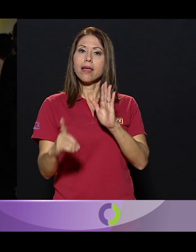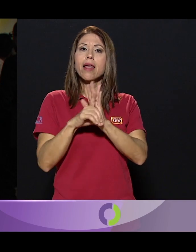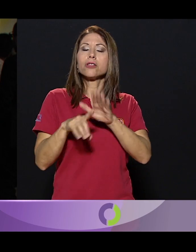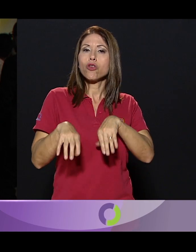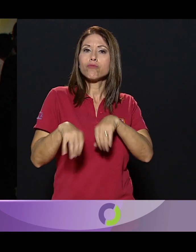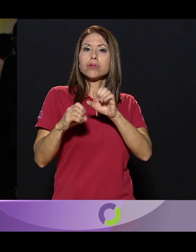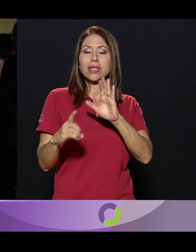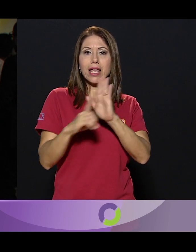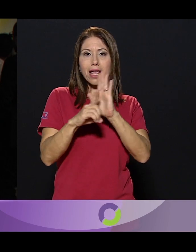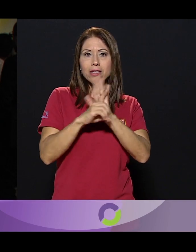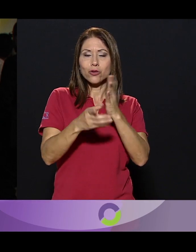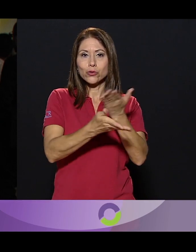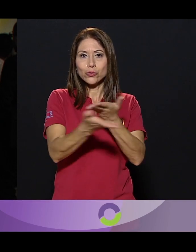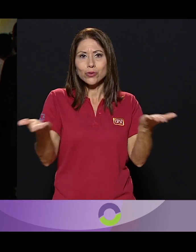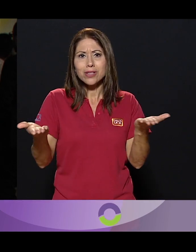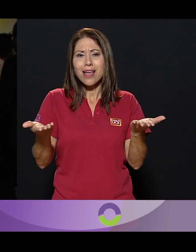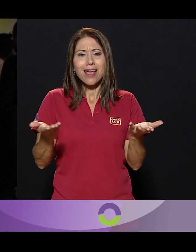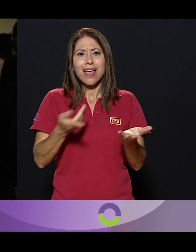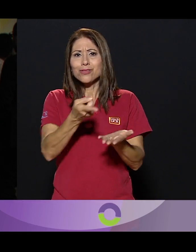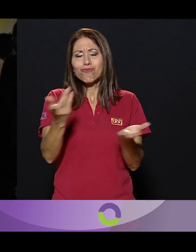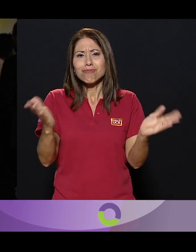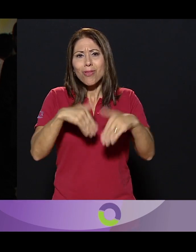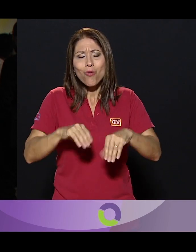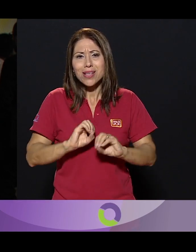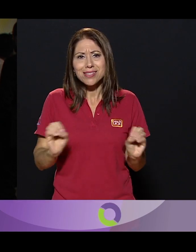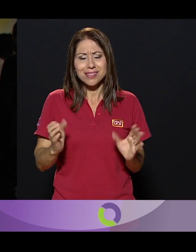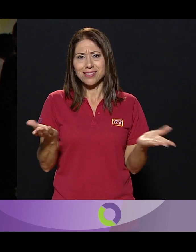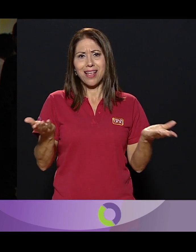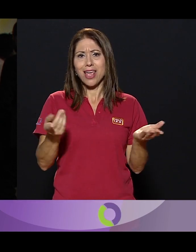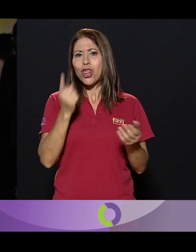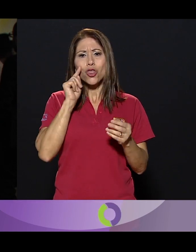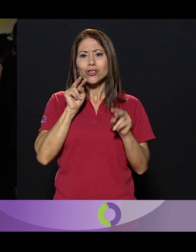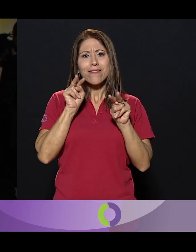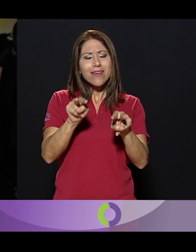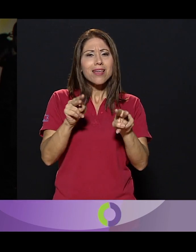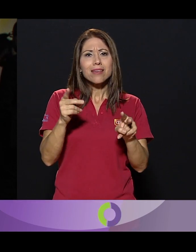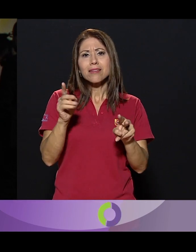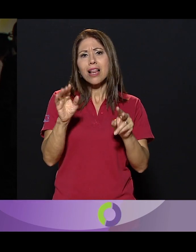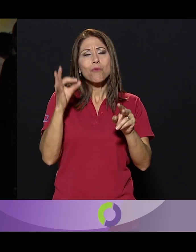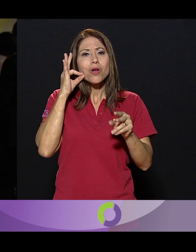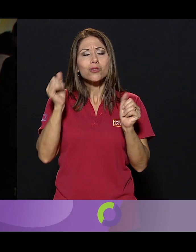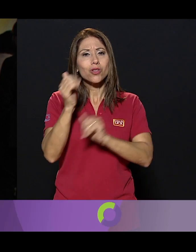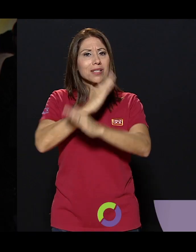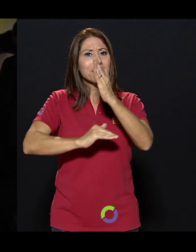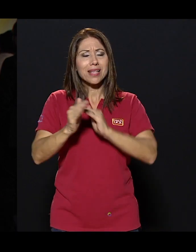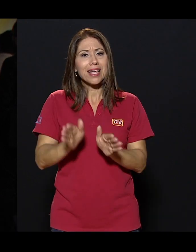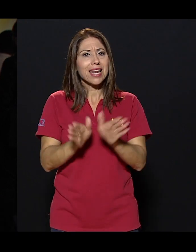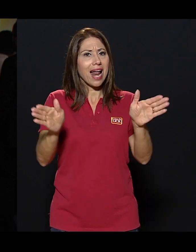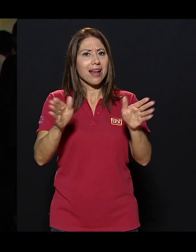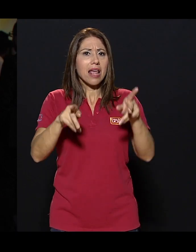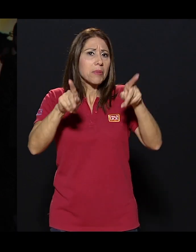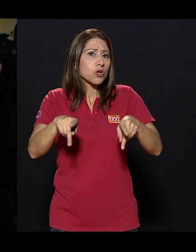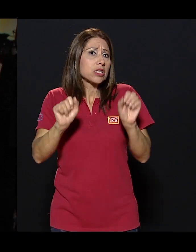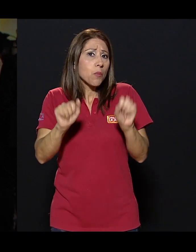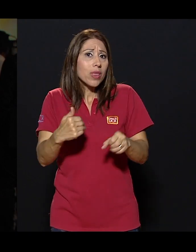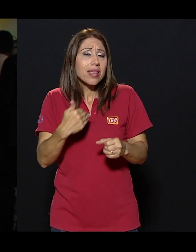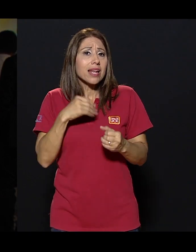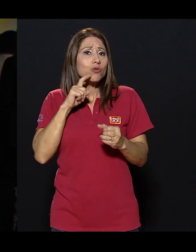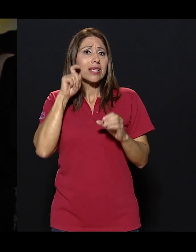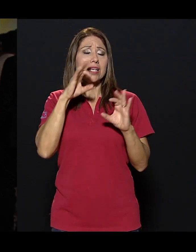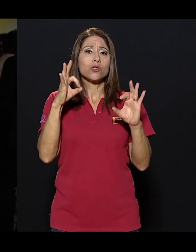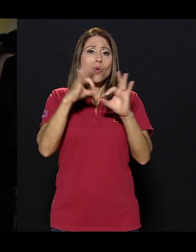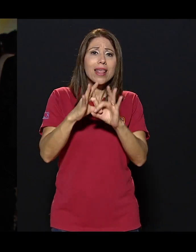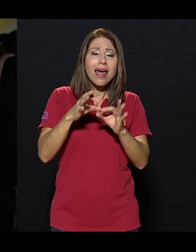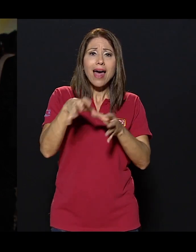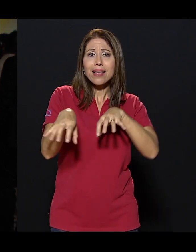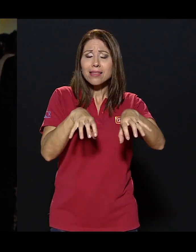ejercer los derechos sexuales y reproductivos. Eso no existe, no se contempla a las mujeres con discapacidad en general como personas que pueden tener una